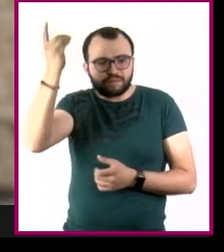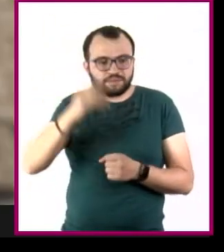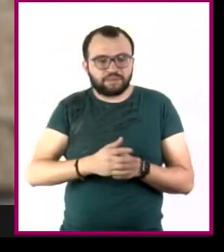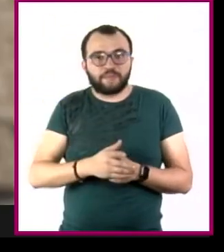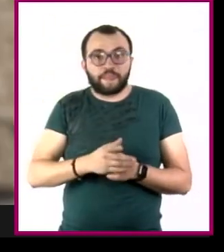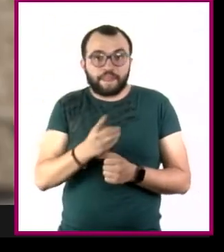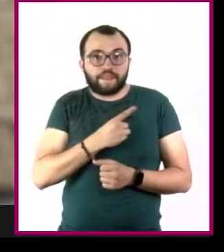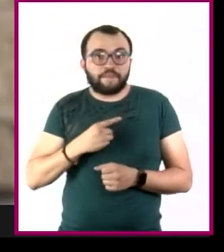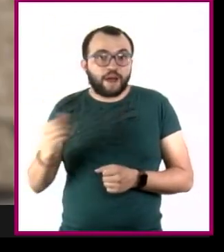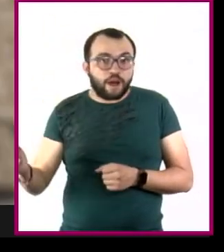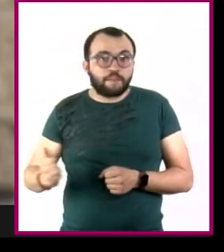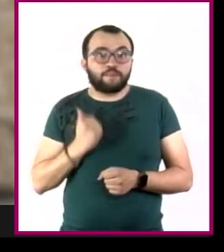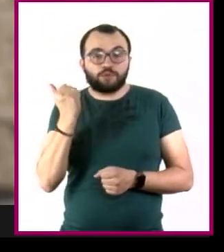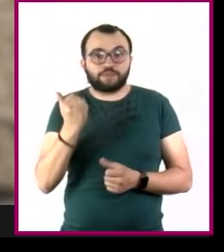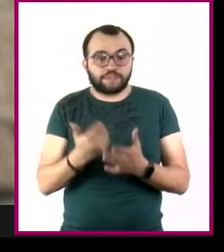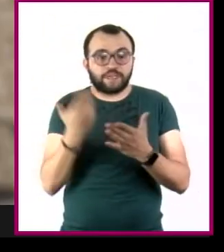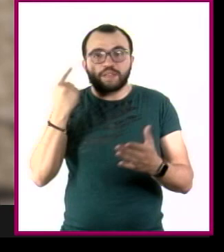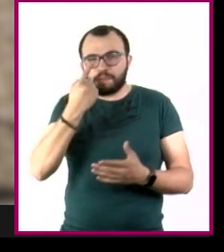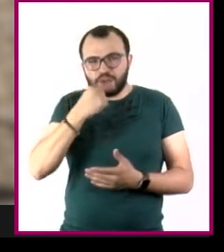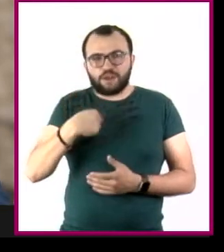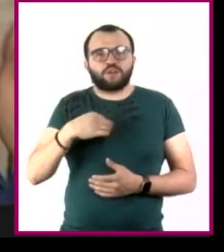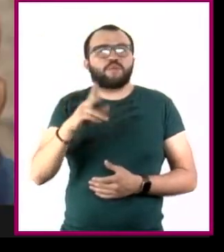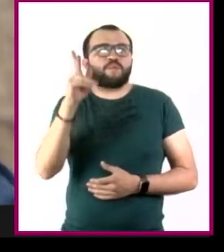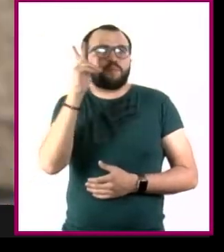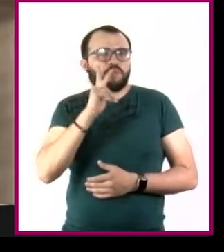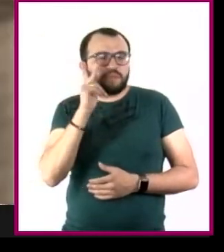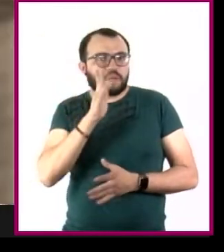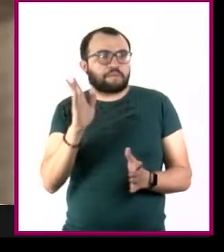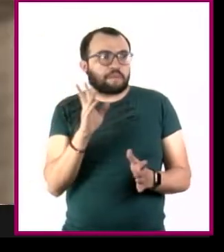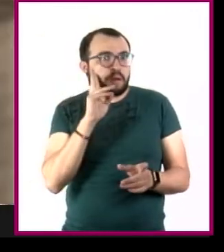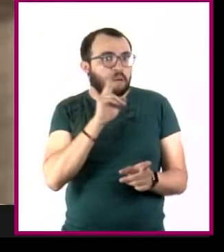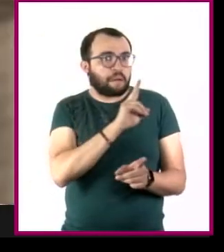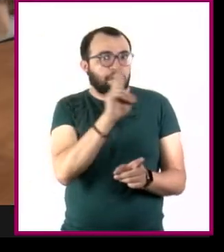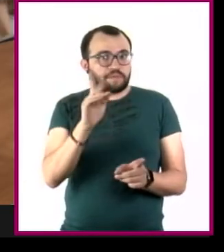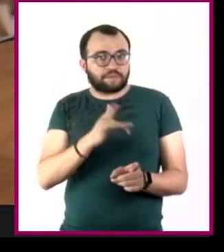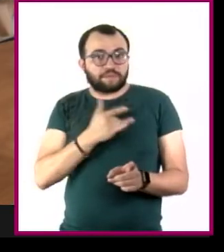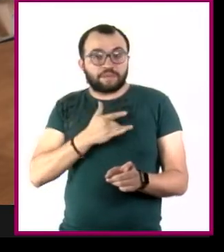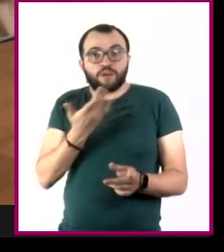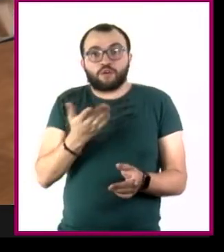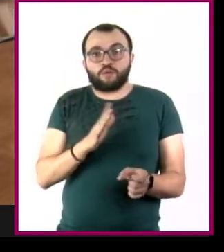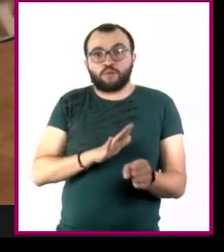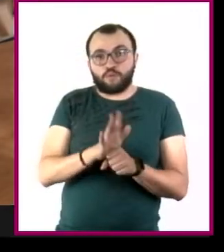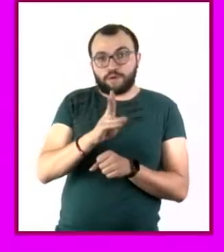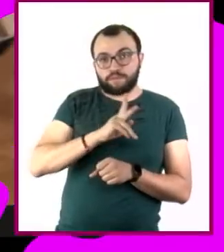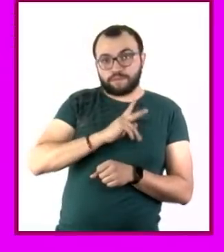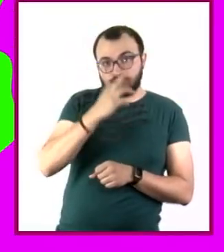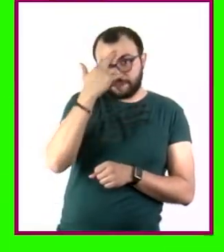toda ocasión que se nos presente para poner a prueba nuestras intuiciones y nuestras razones.